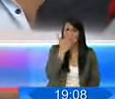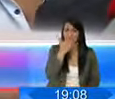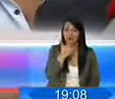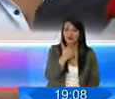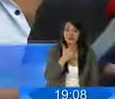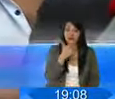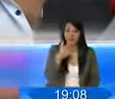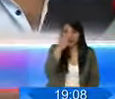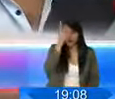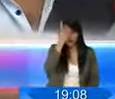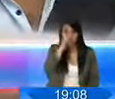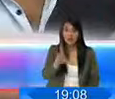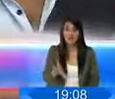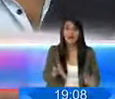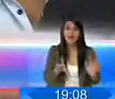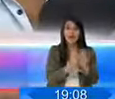ley